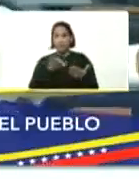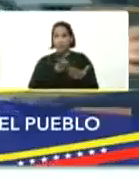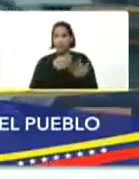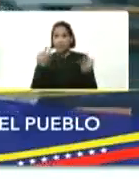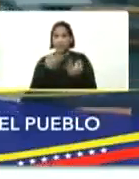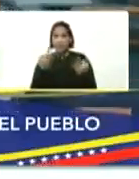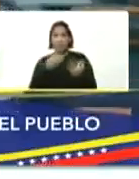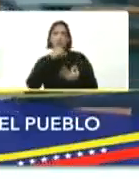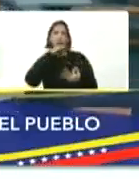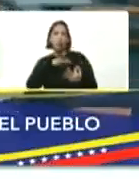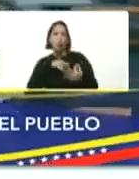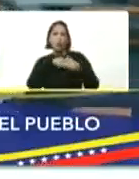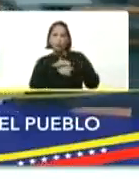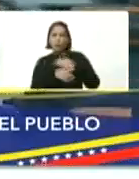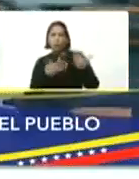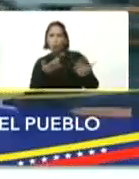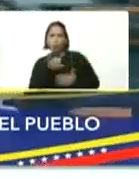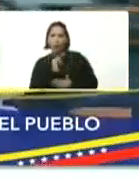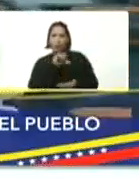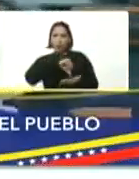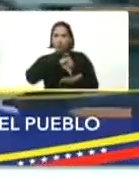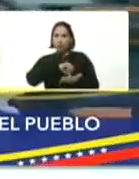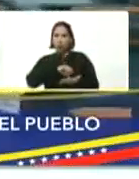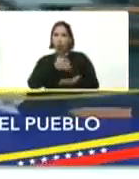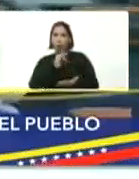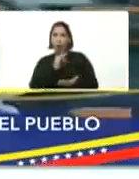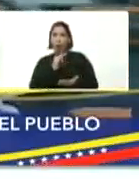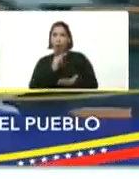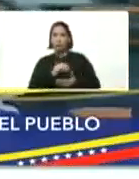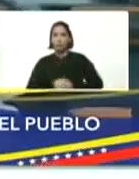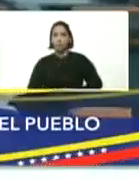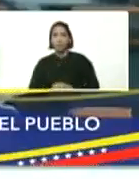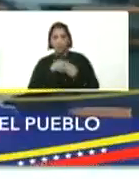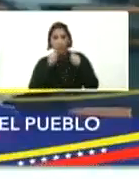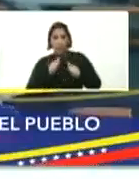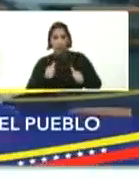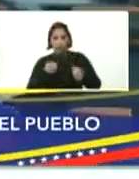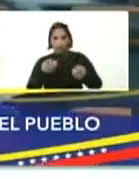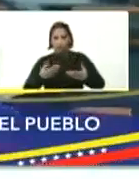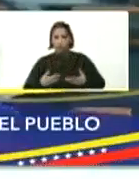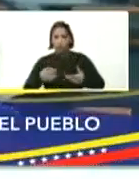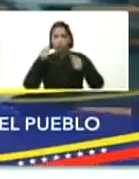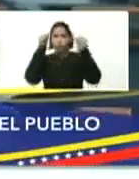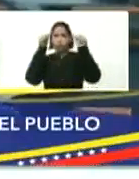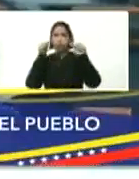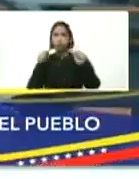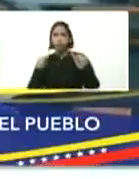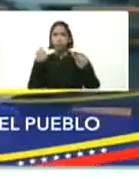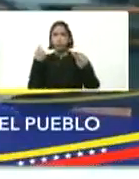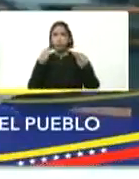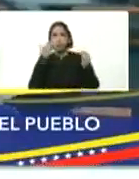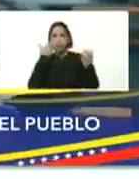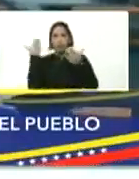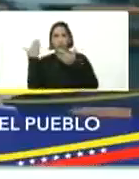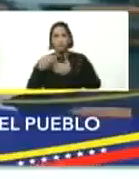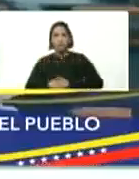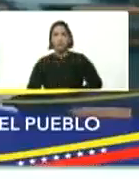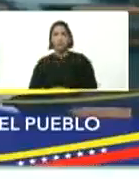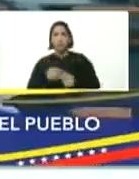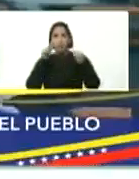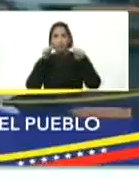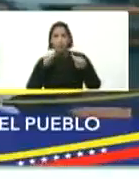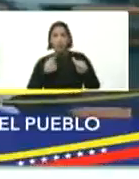siempre en su historia, en el centro tiene una obra de arte que nos regala como afiche. Y aquí tiene un afiche que